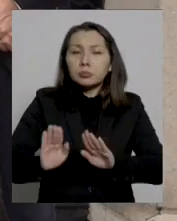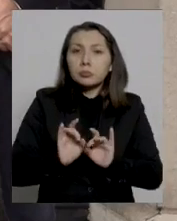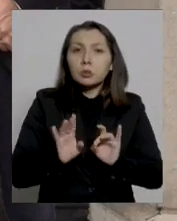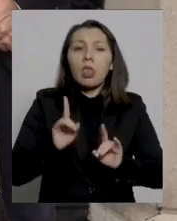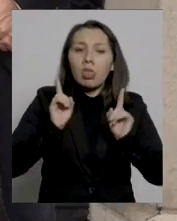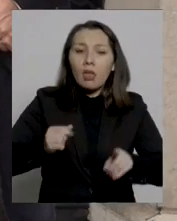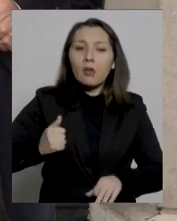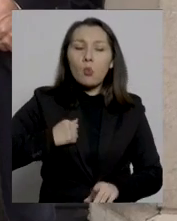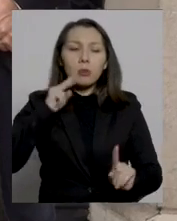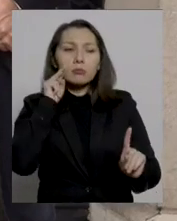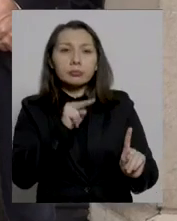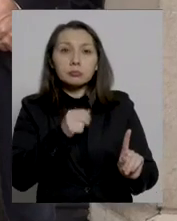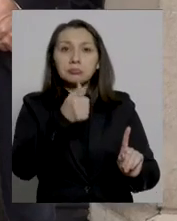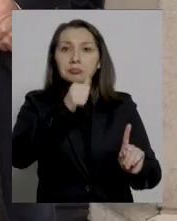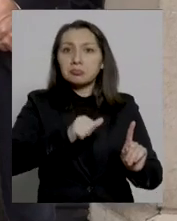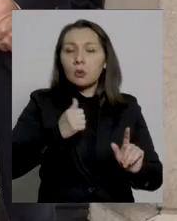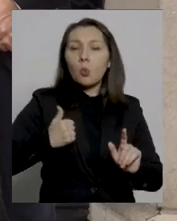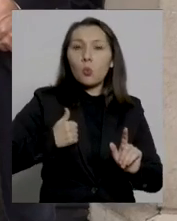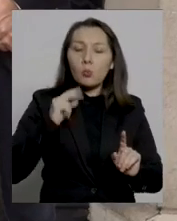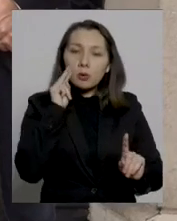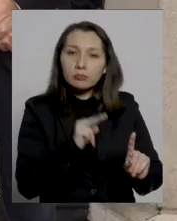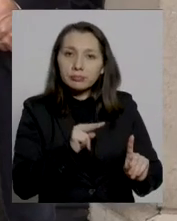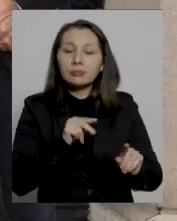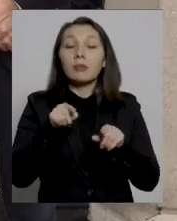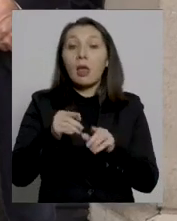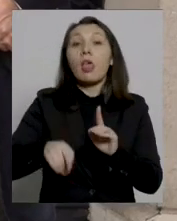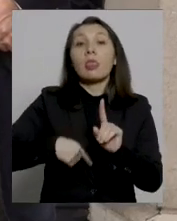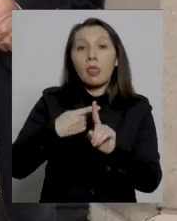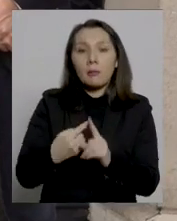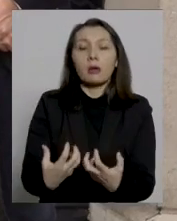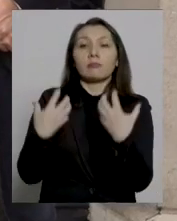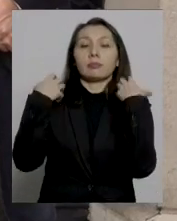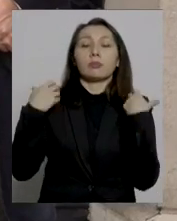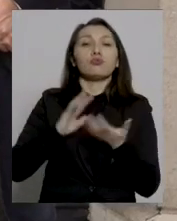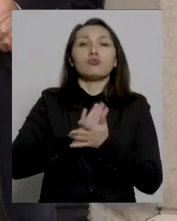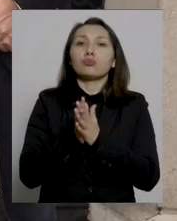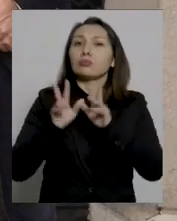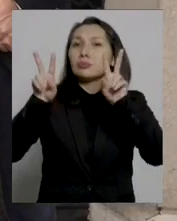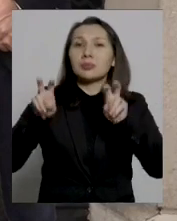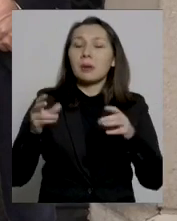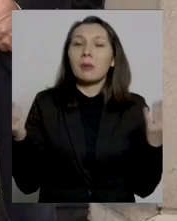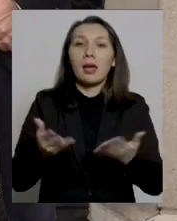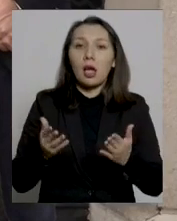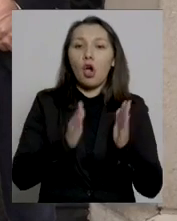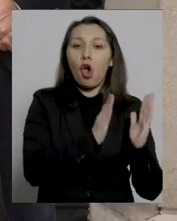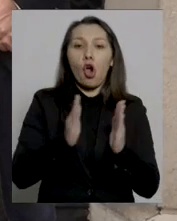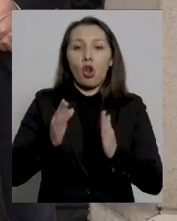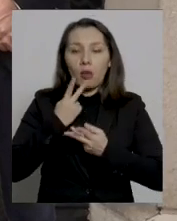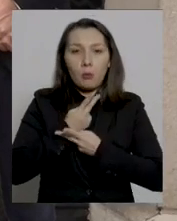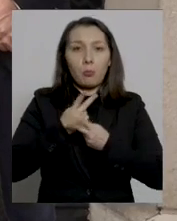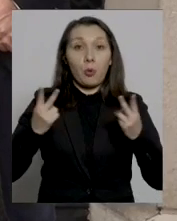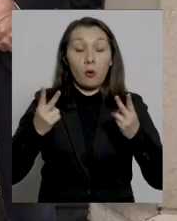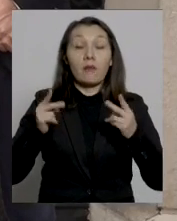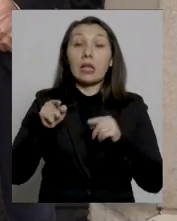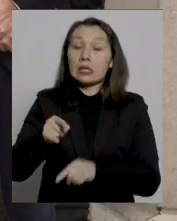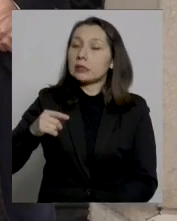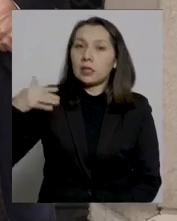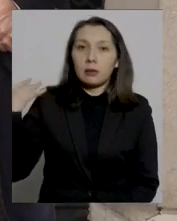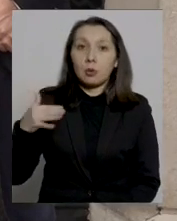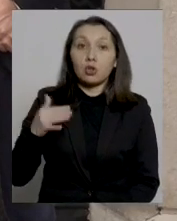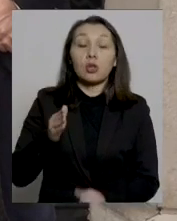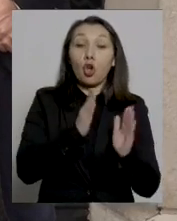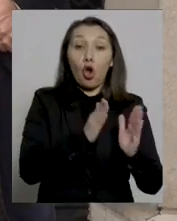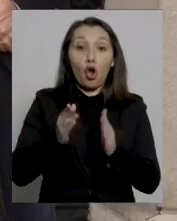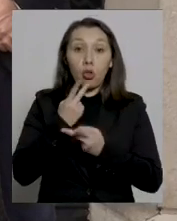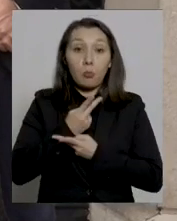la cumplan. Y además les corresponde todo lo que dice relación con el orden público, porque es esencial que el